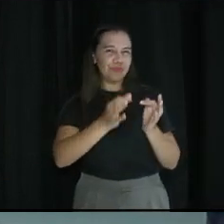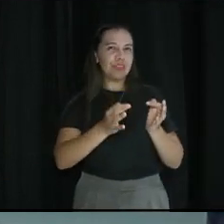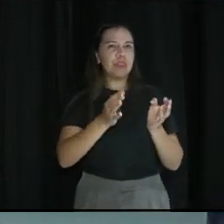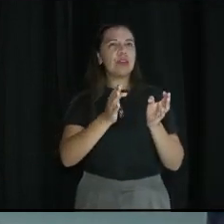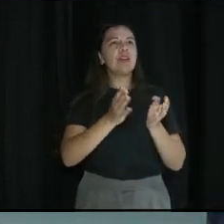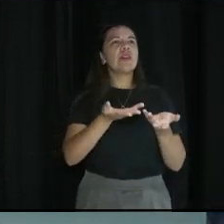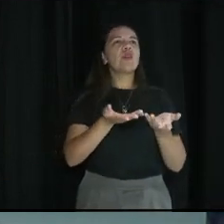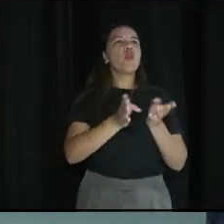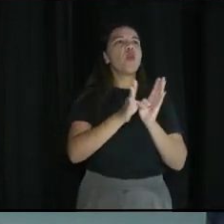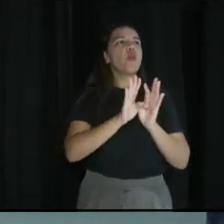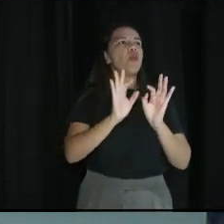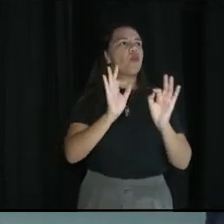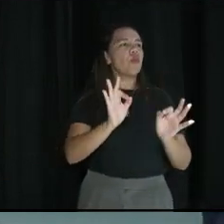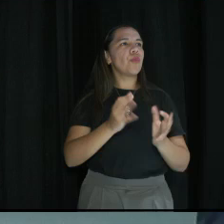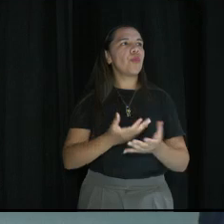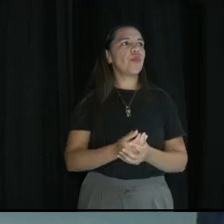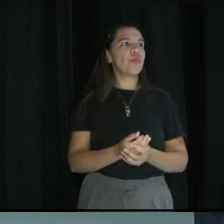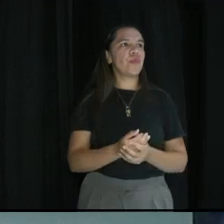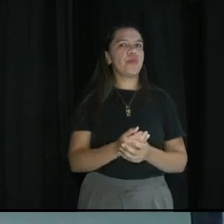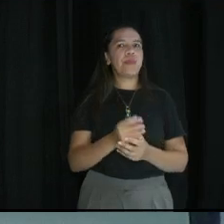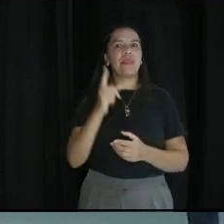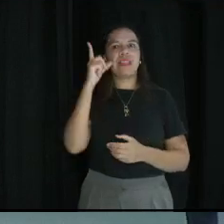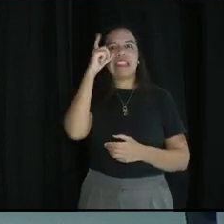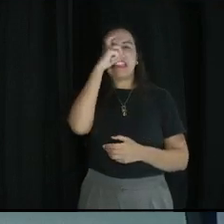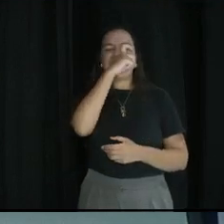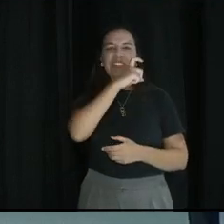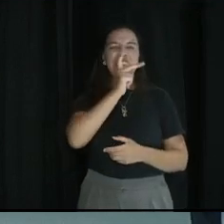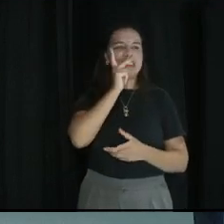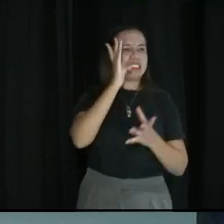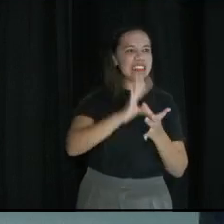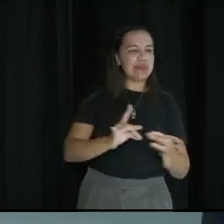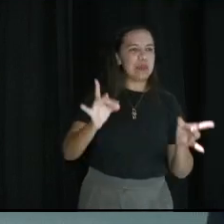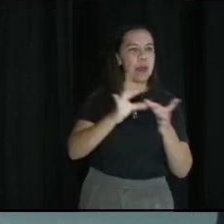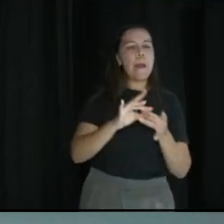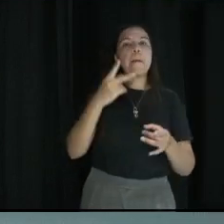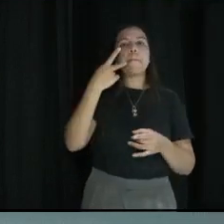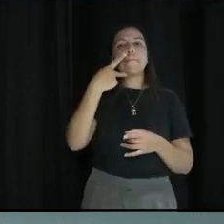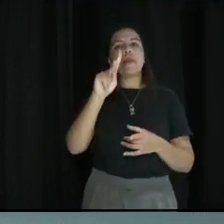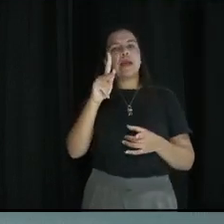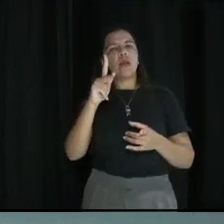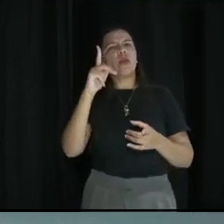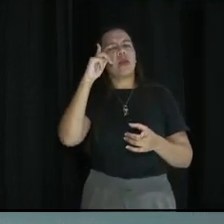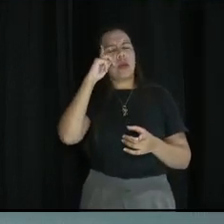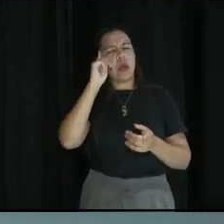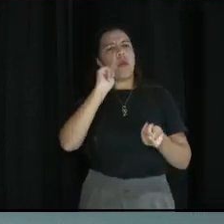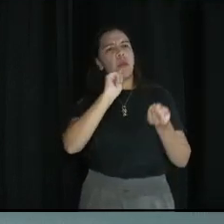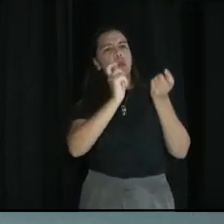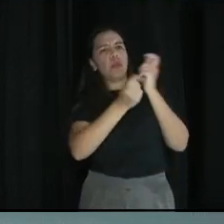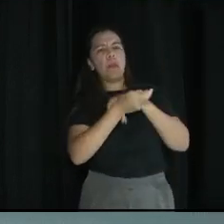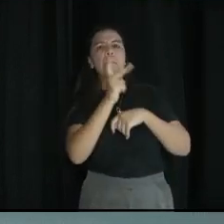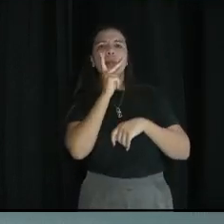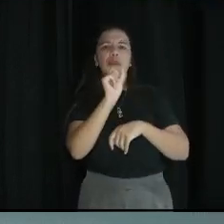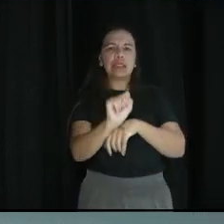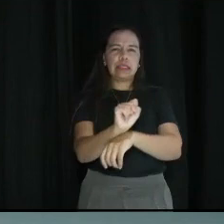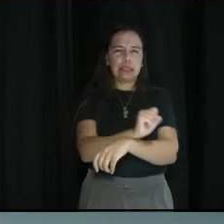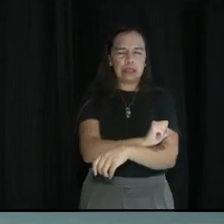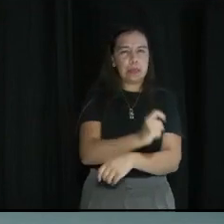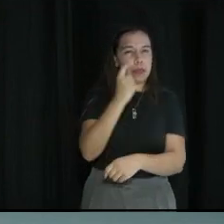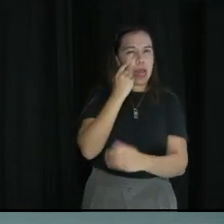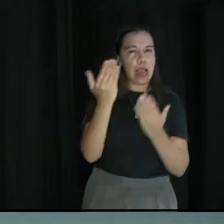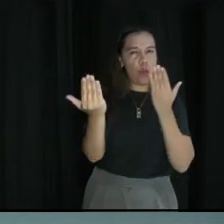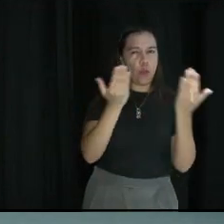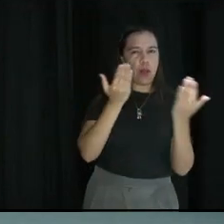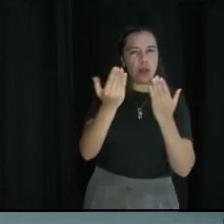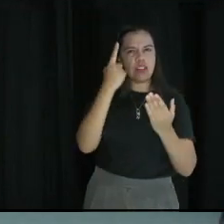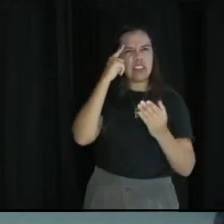así, un poquito complicado de explicárselo, sin embargo, en términos coloquiales, pues les voy a tratar de dar las diferencias para que quede un poquito